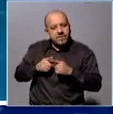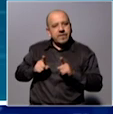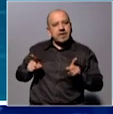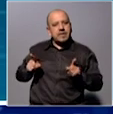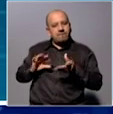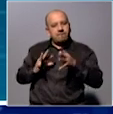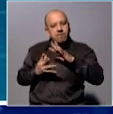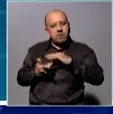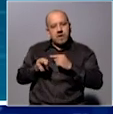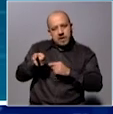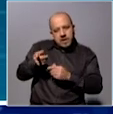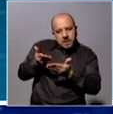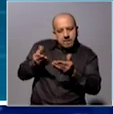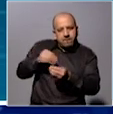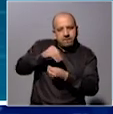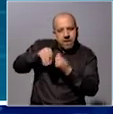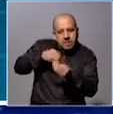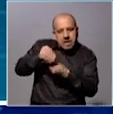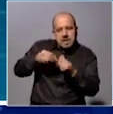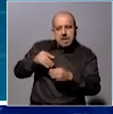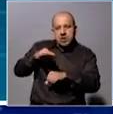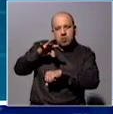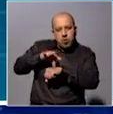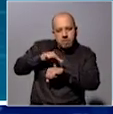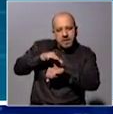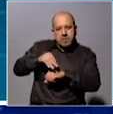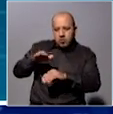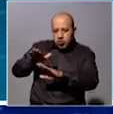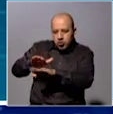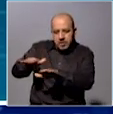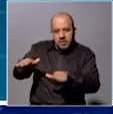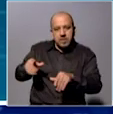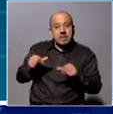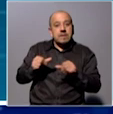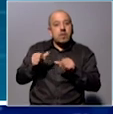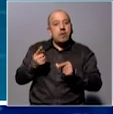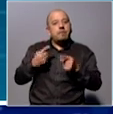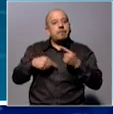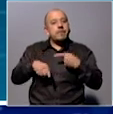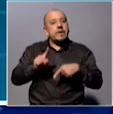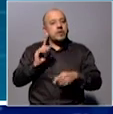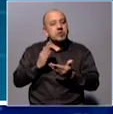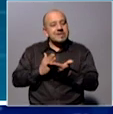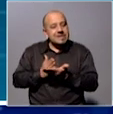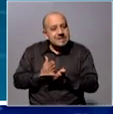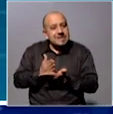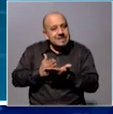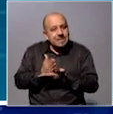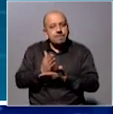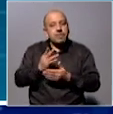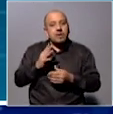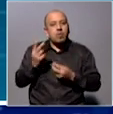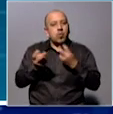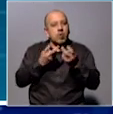atender familias como todos los pediatras hacemos, pero siempre buscando